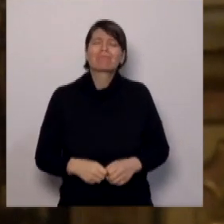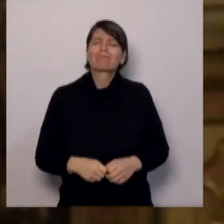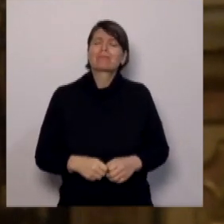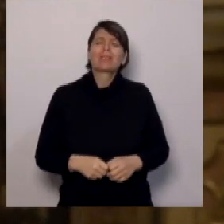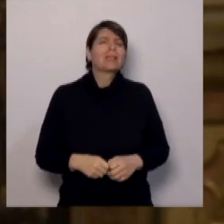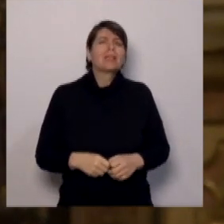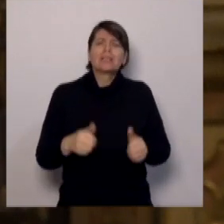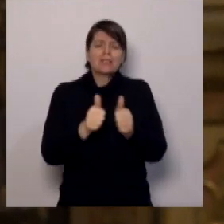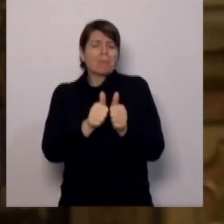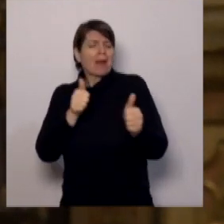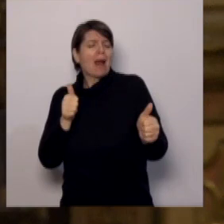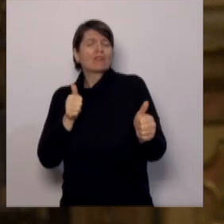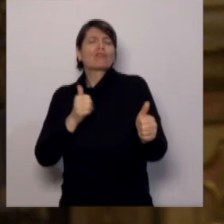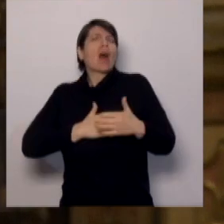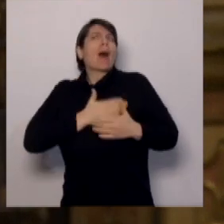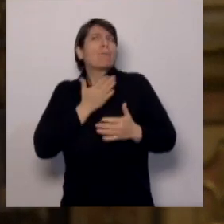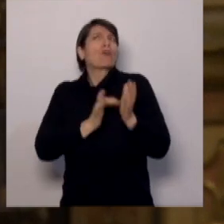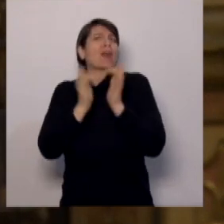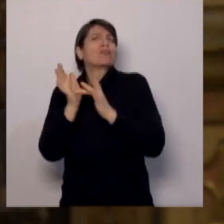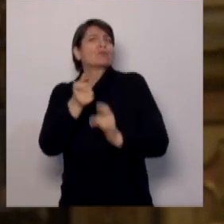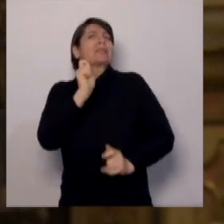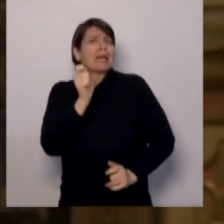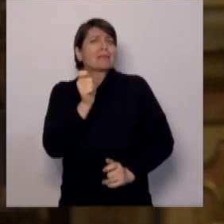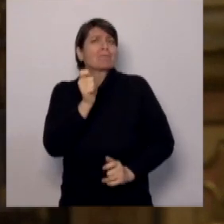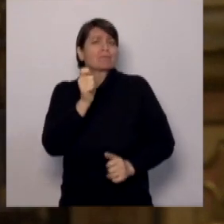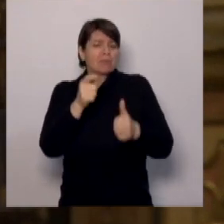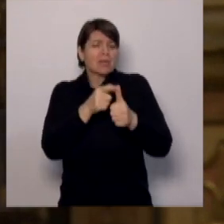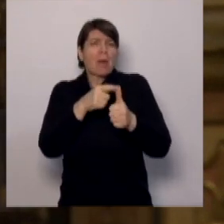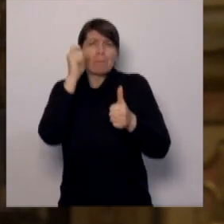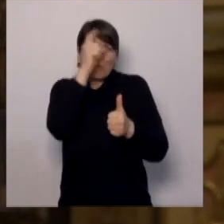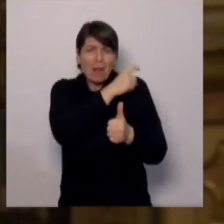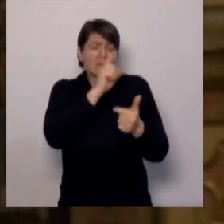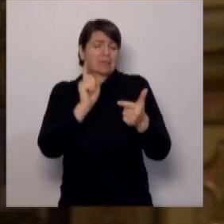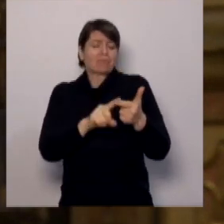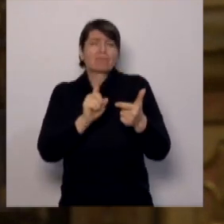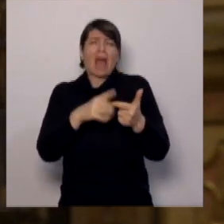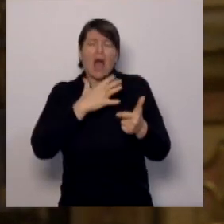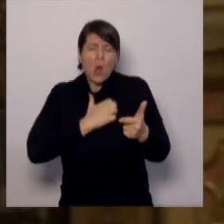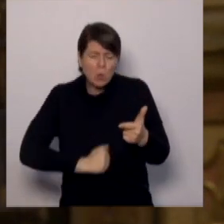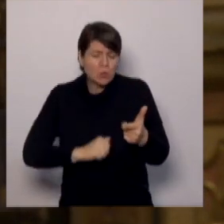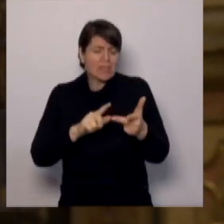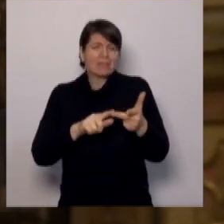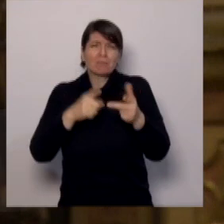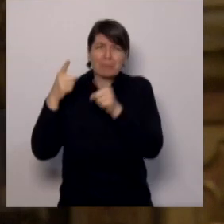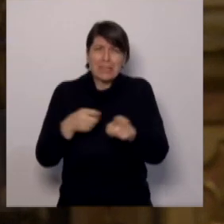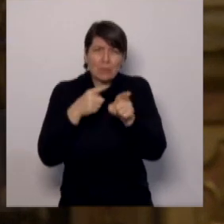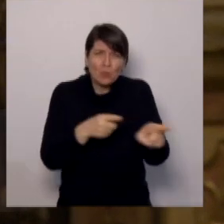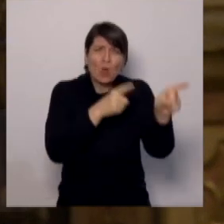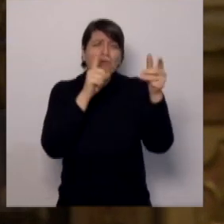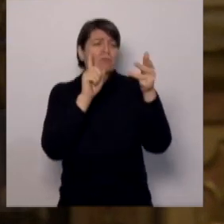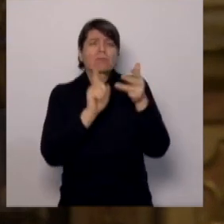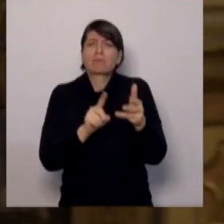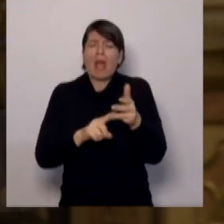Hermanos, ¿quién podrá separarnos del amor de Cristo? ¿Las tribulaciones, las angustias,